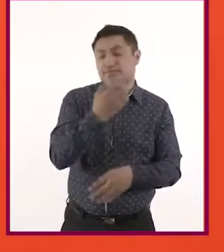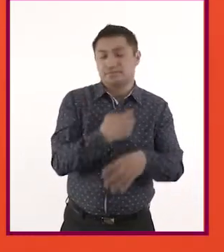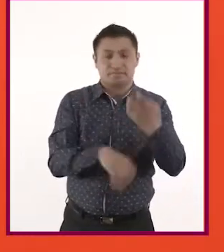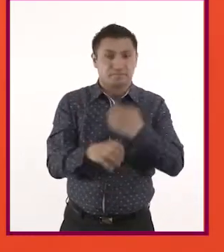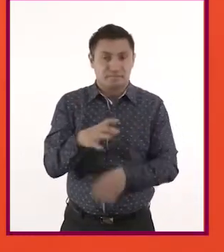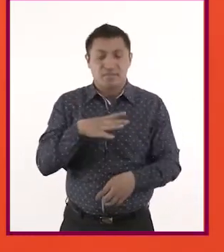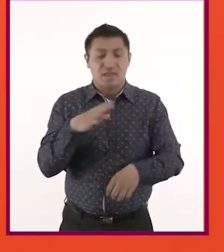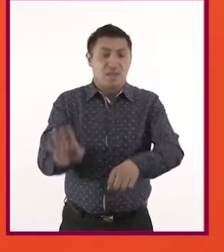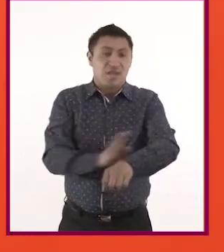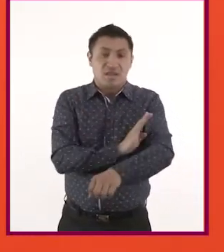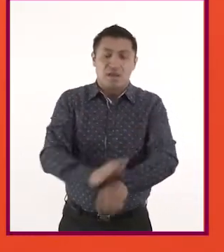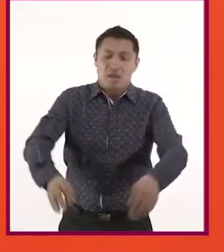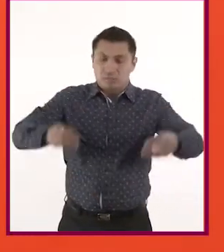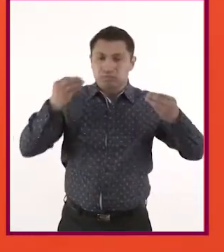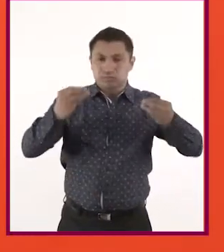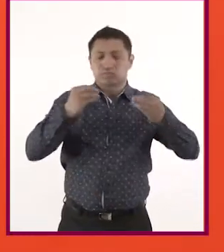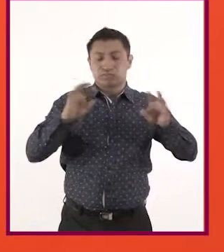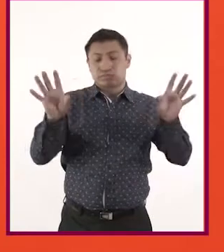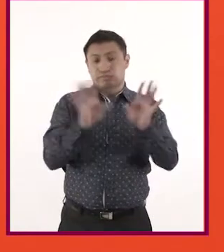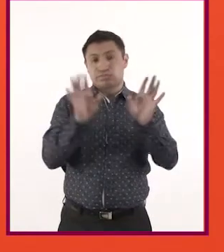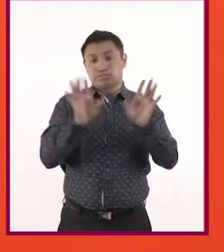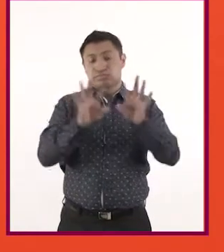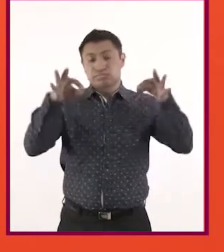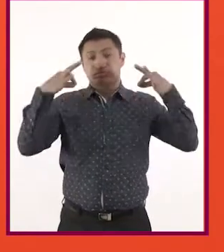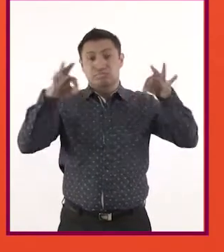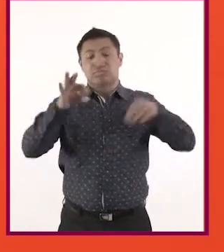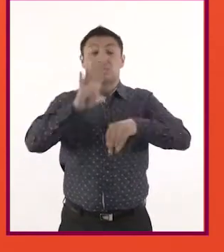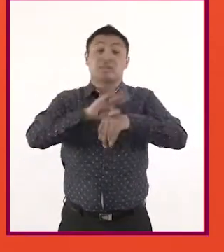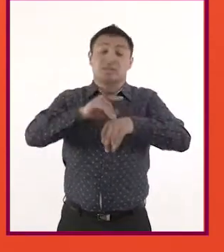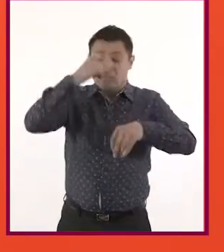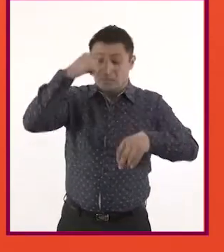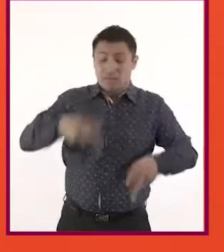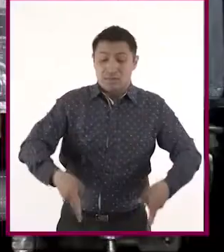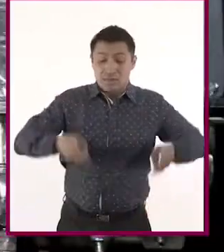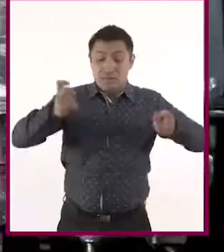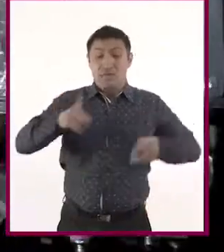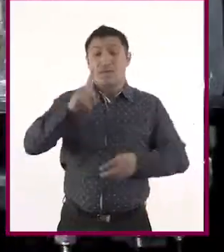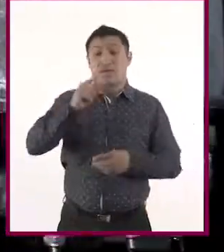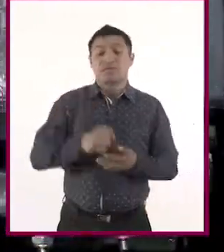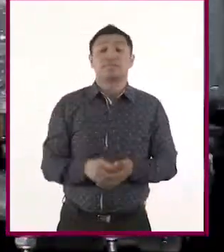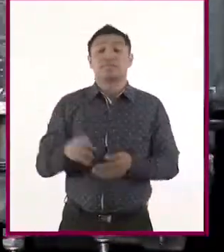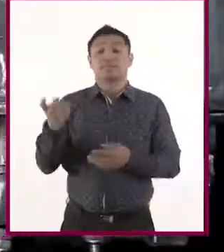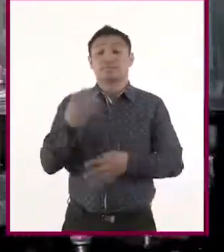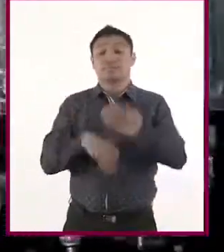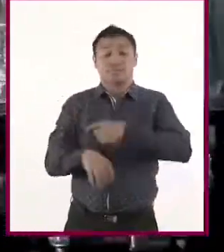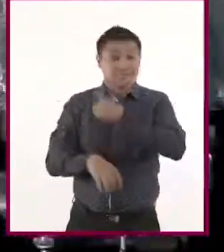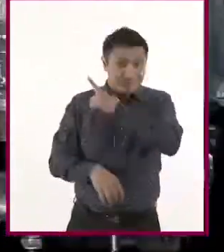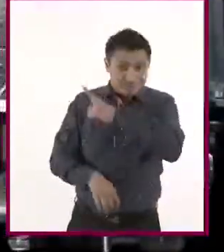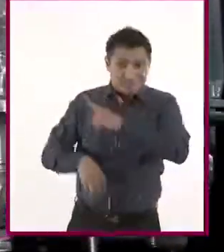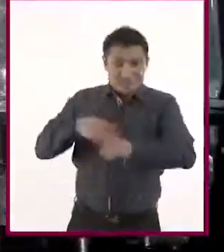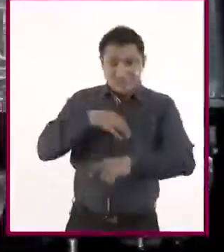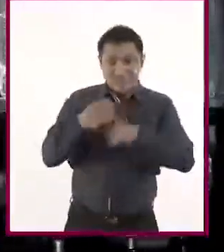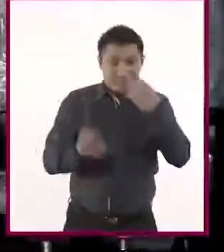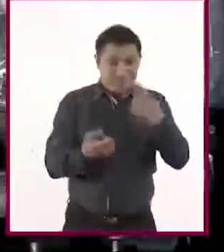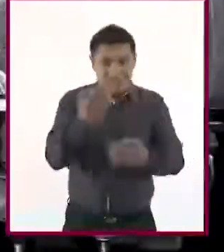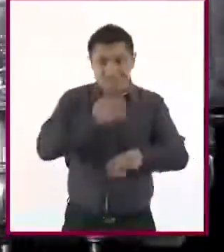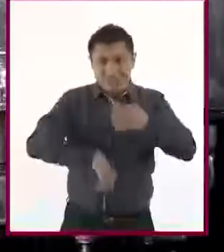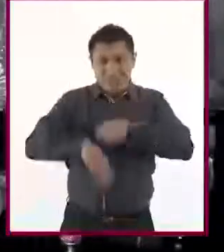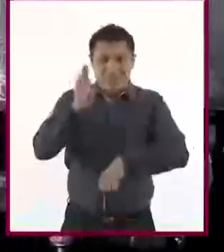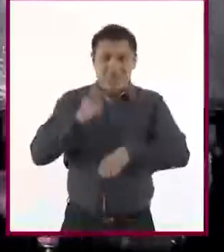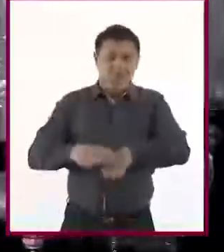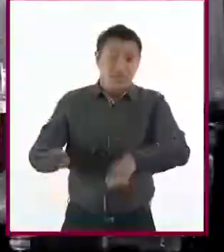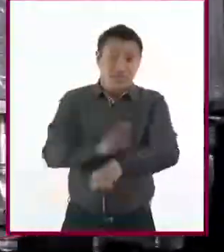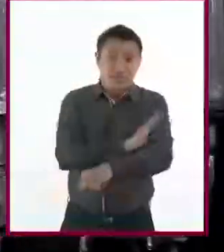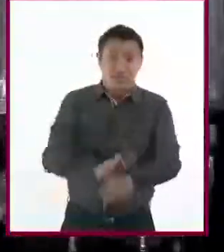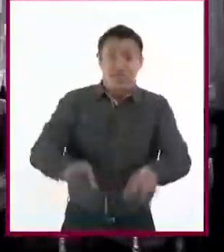se benefician con centenas de títulos y permisos para extraer agua. Las embotelladoras de agua son algunas de las empresas más beneficiadas